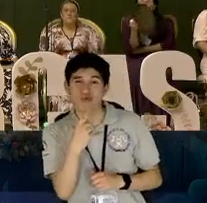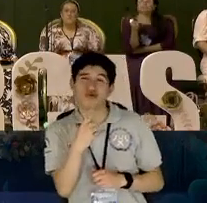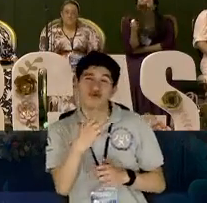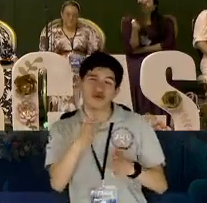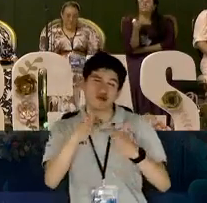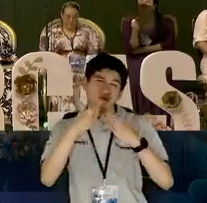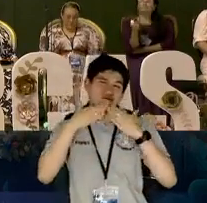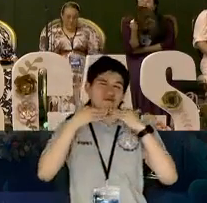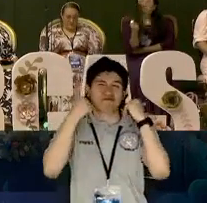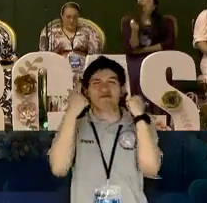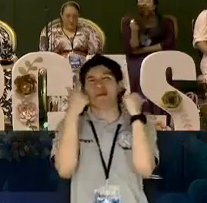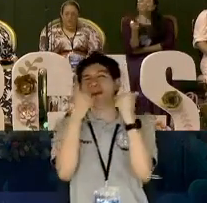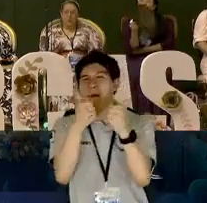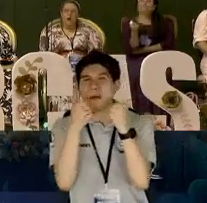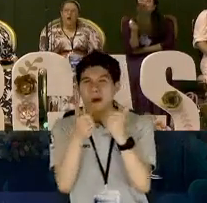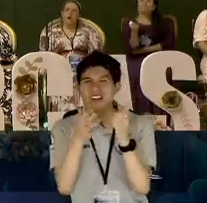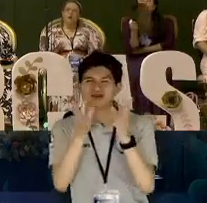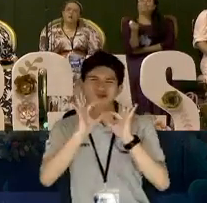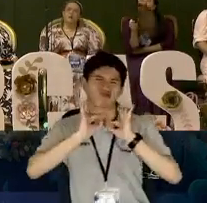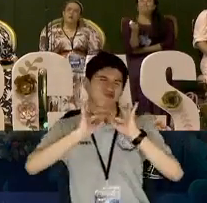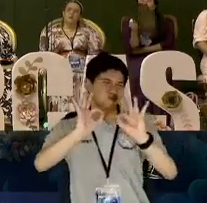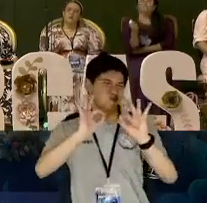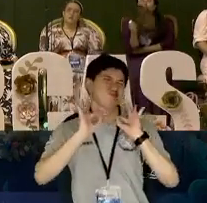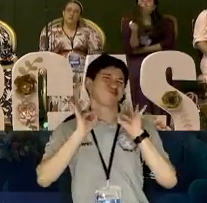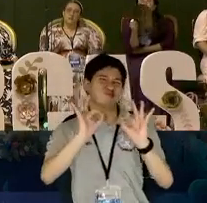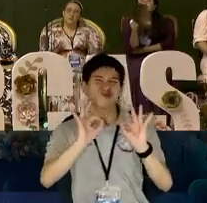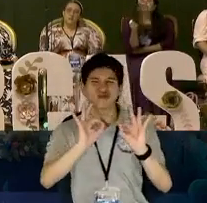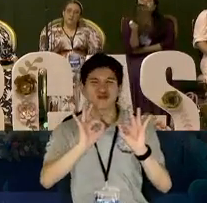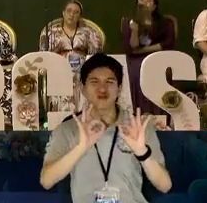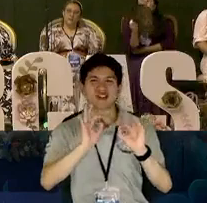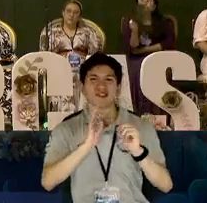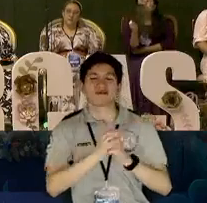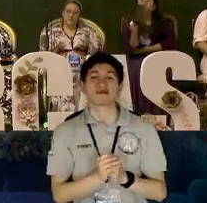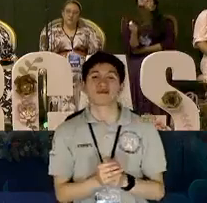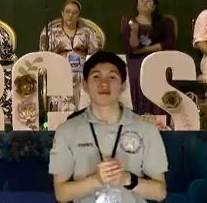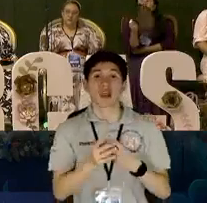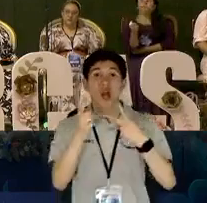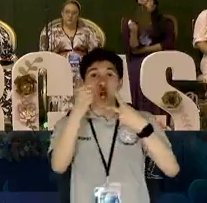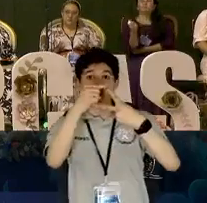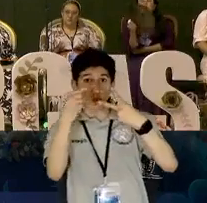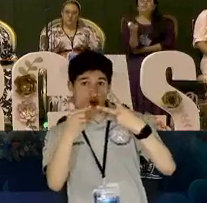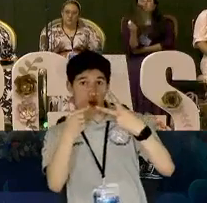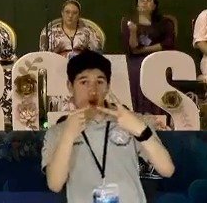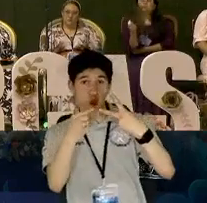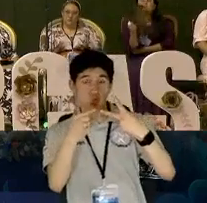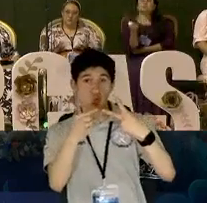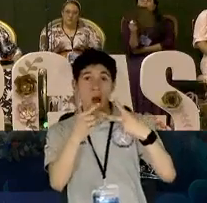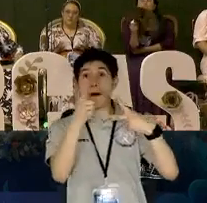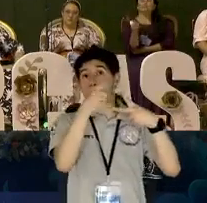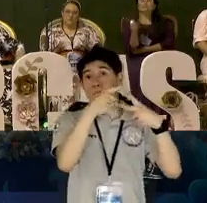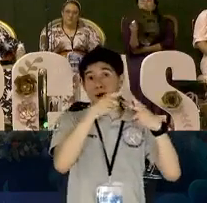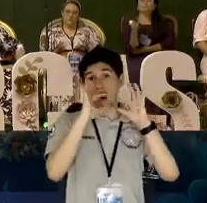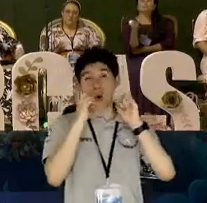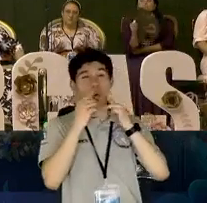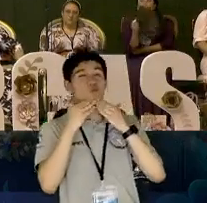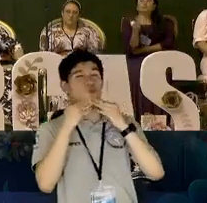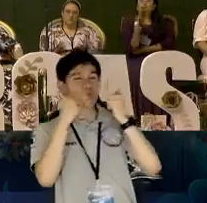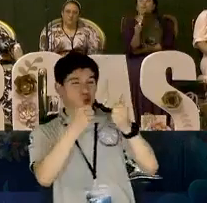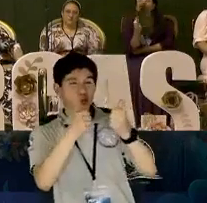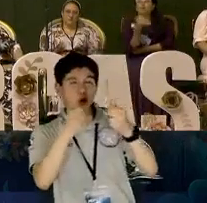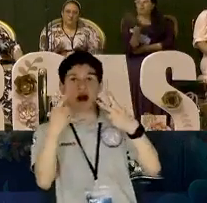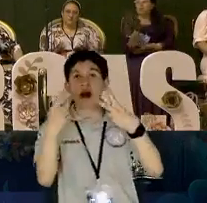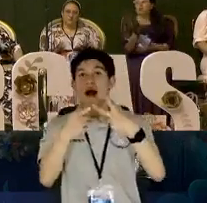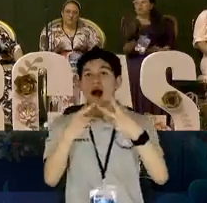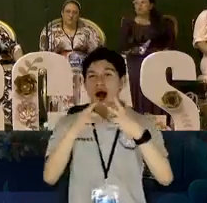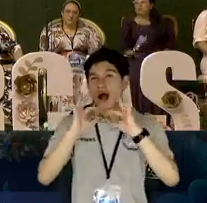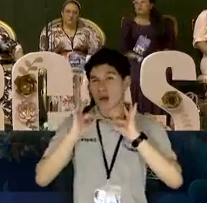bueno y cuán delicioso. Son dos cualidades diferentes, porque hay cosas que son buenas, pero